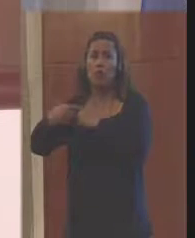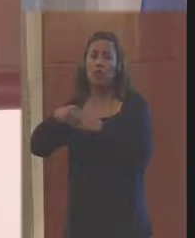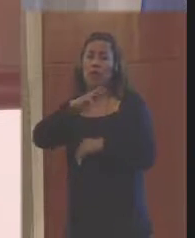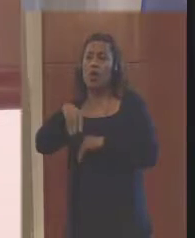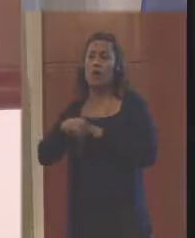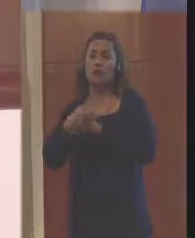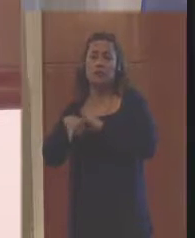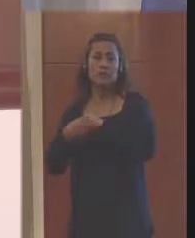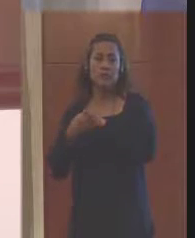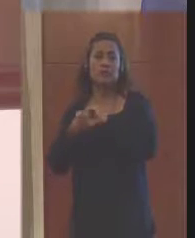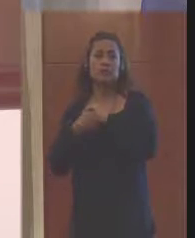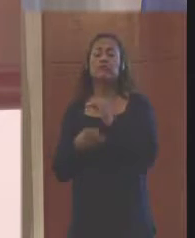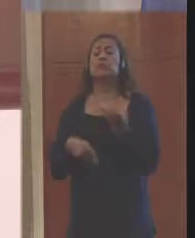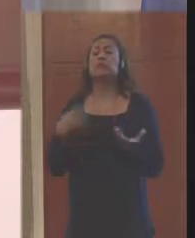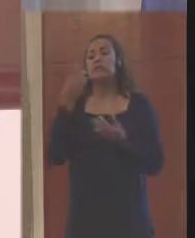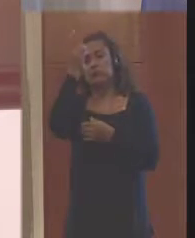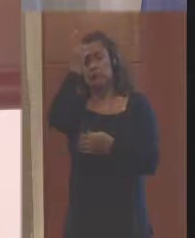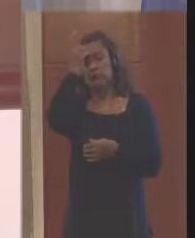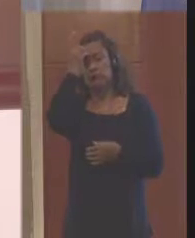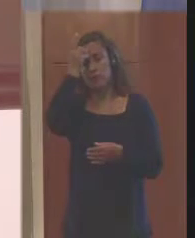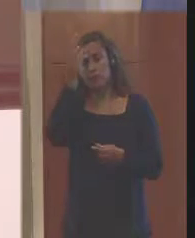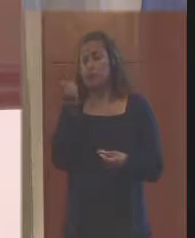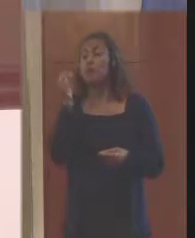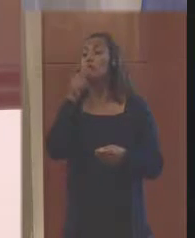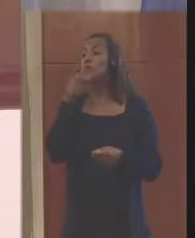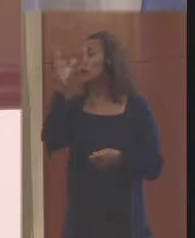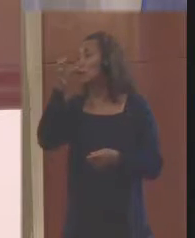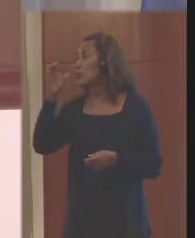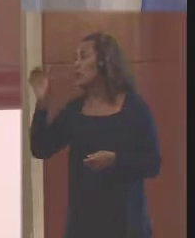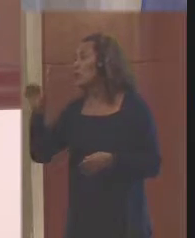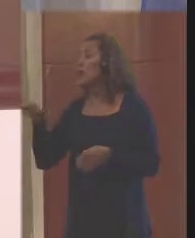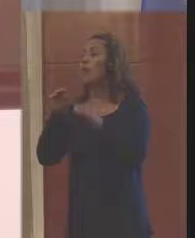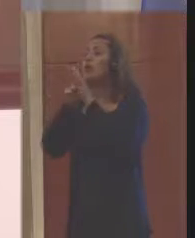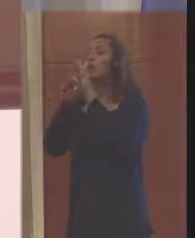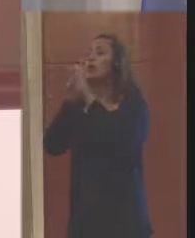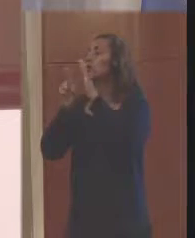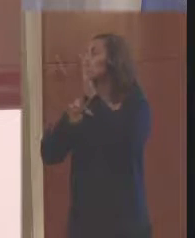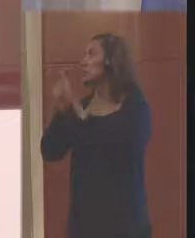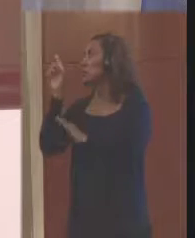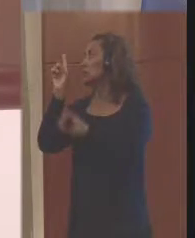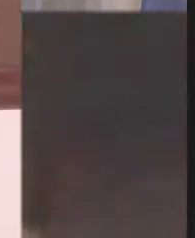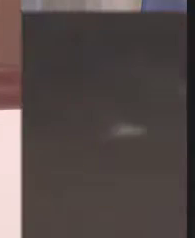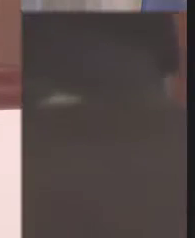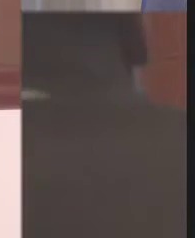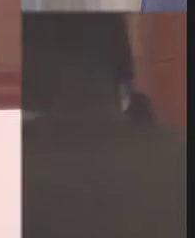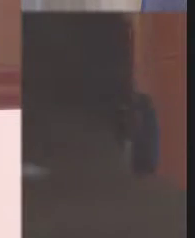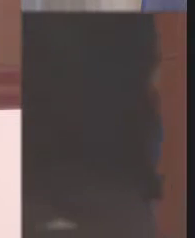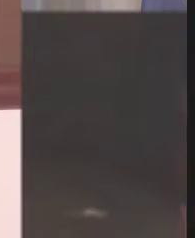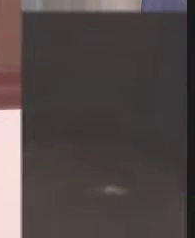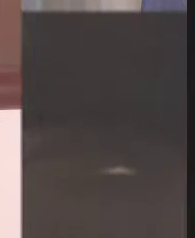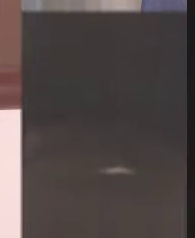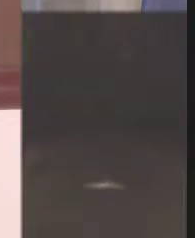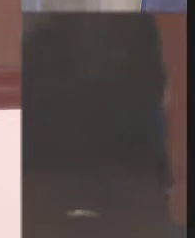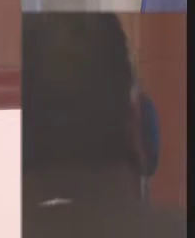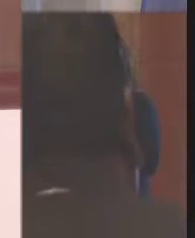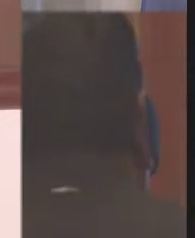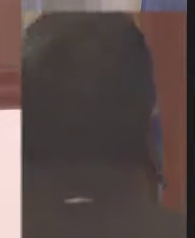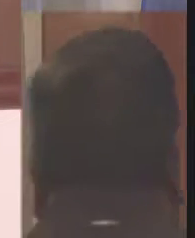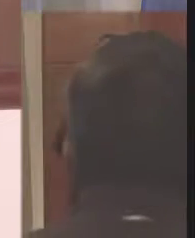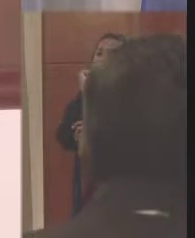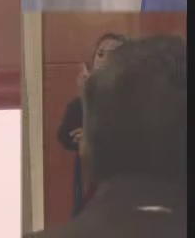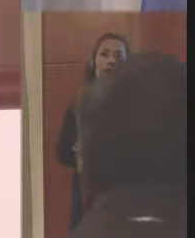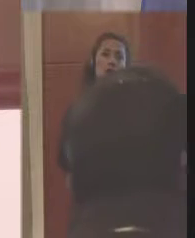deuda, buscando financiación, por ejemplo, en bancos de desarrollo, y si hay disponibilidad de capital, seguramente va a ser más